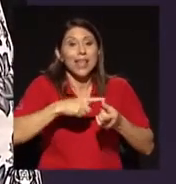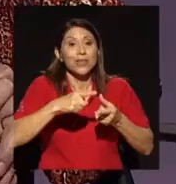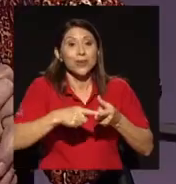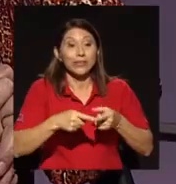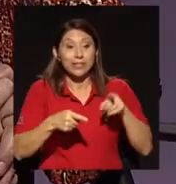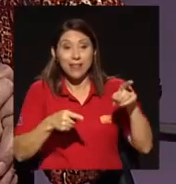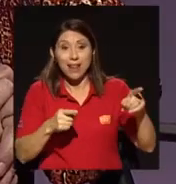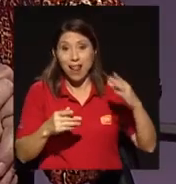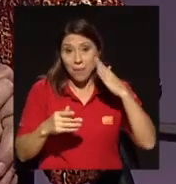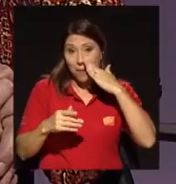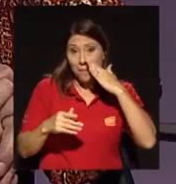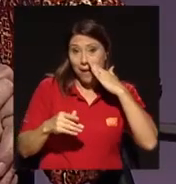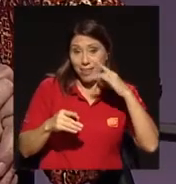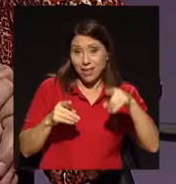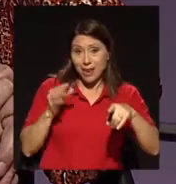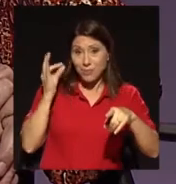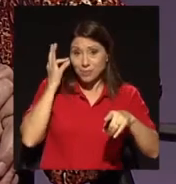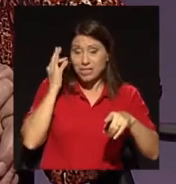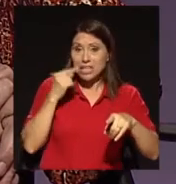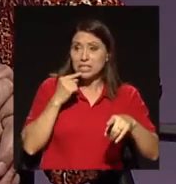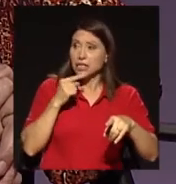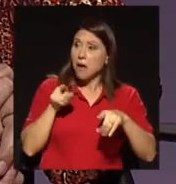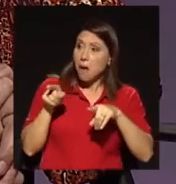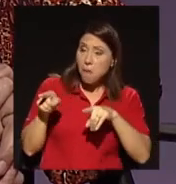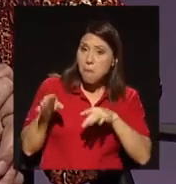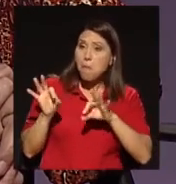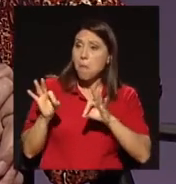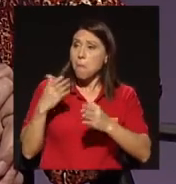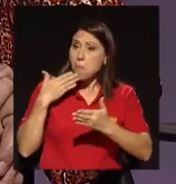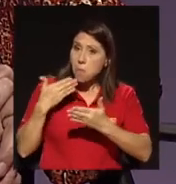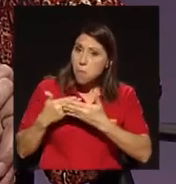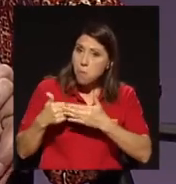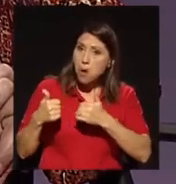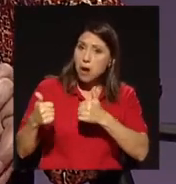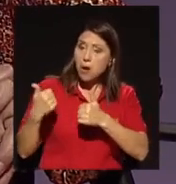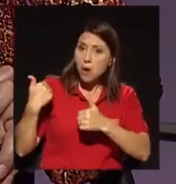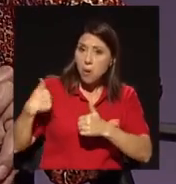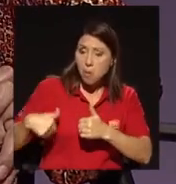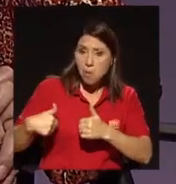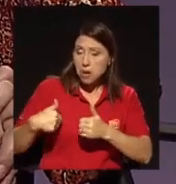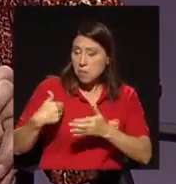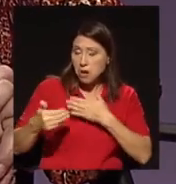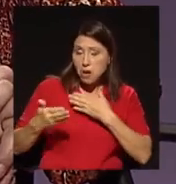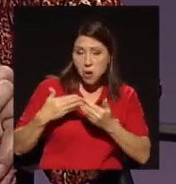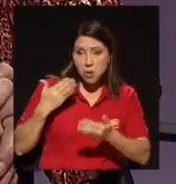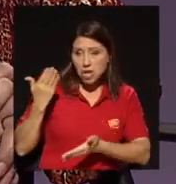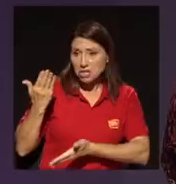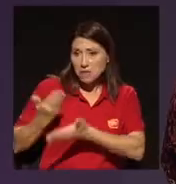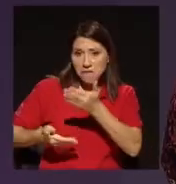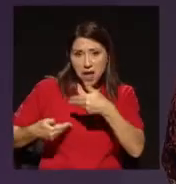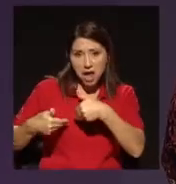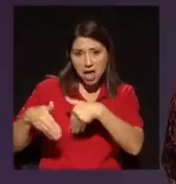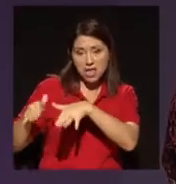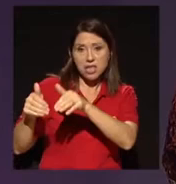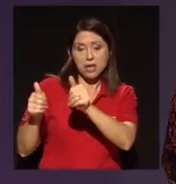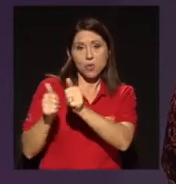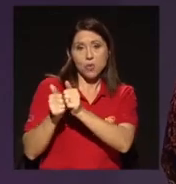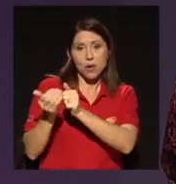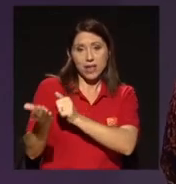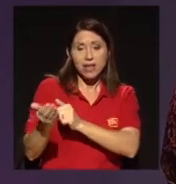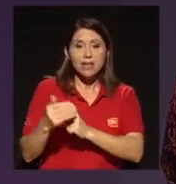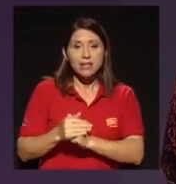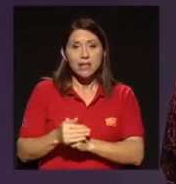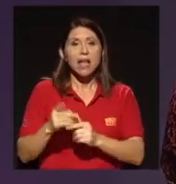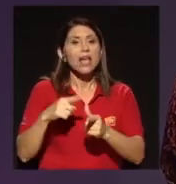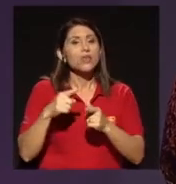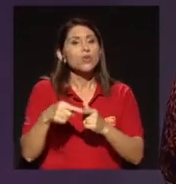diga, de ahí, este es un, digamos, buen partido, que se la lleve. ¿Y por qué me refiero mucho